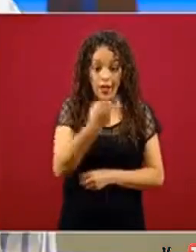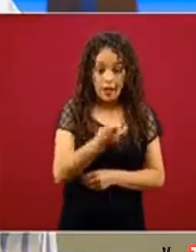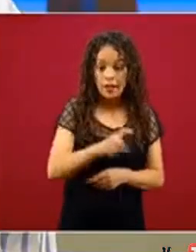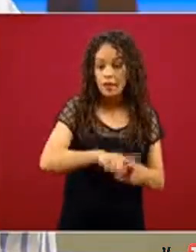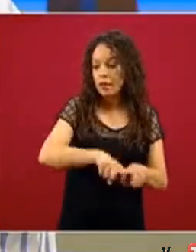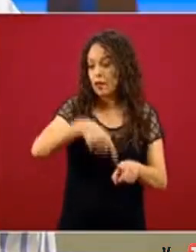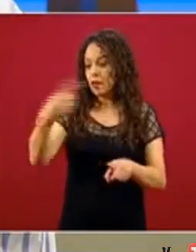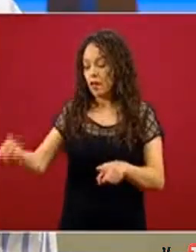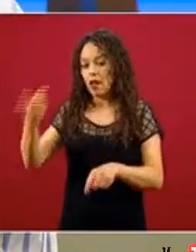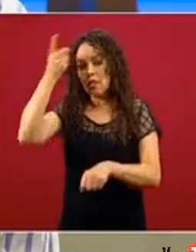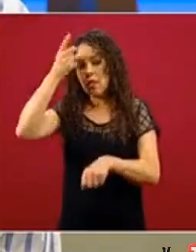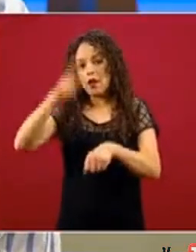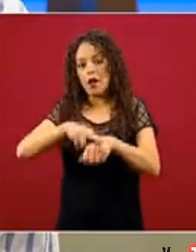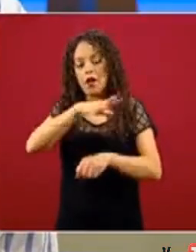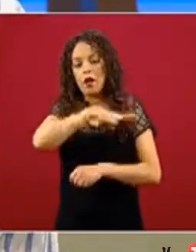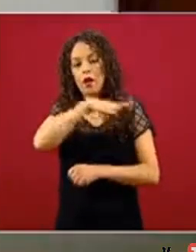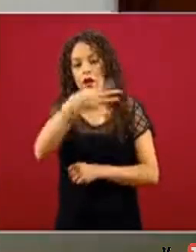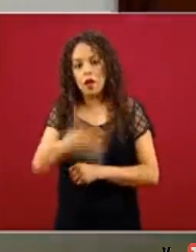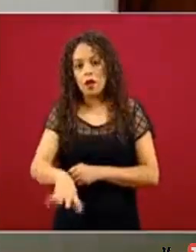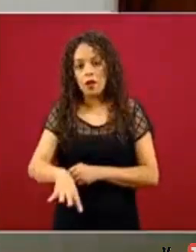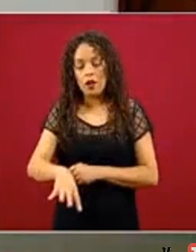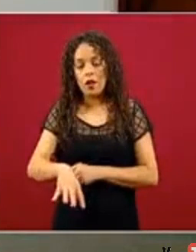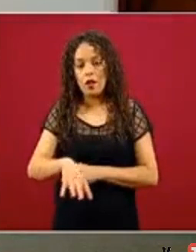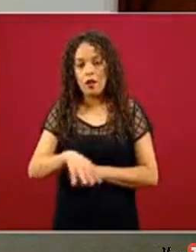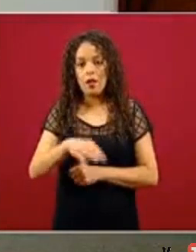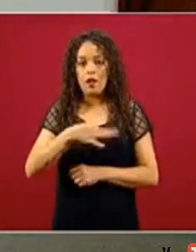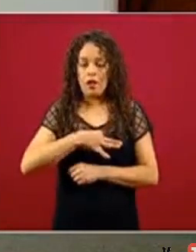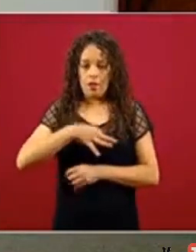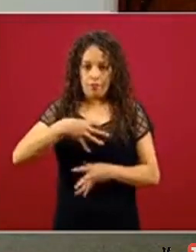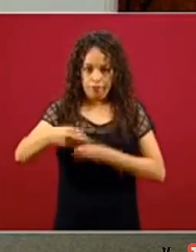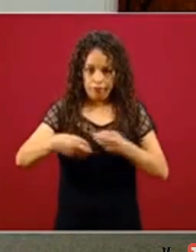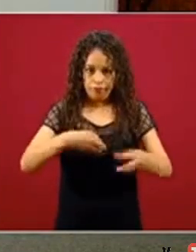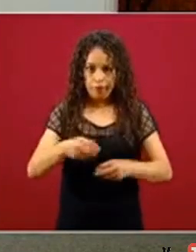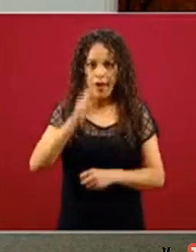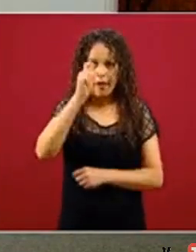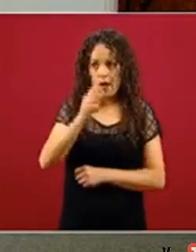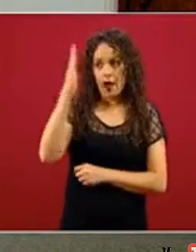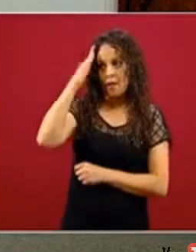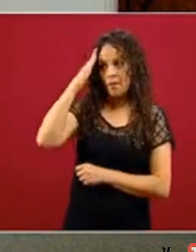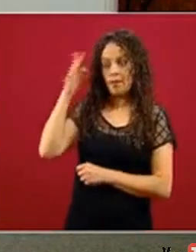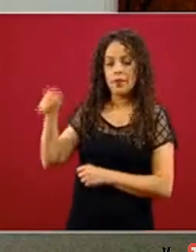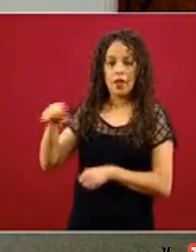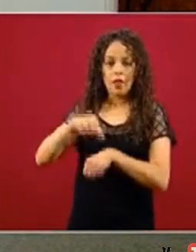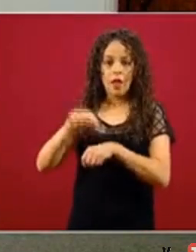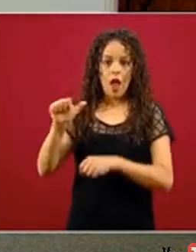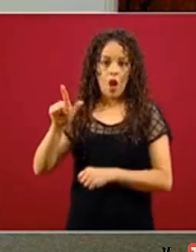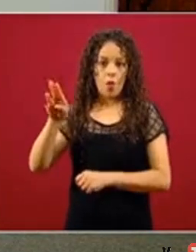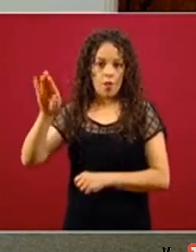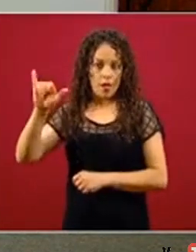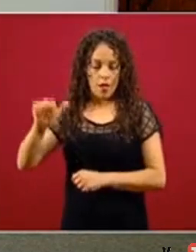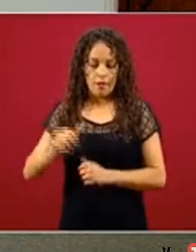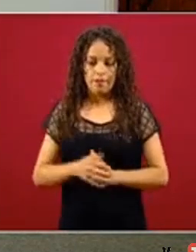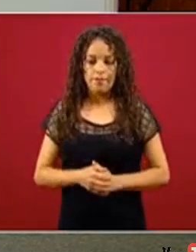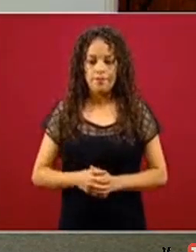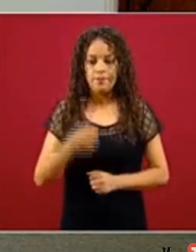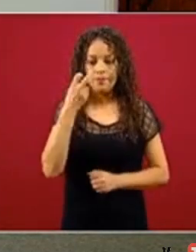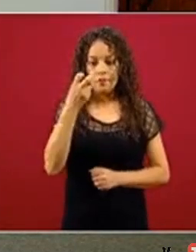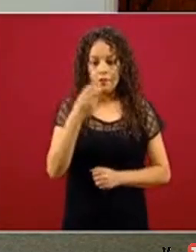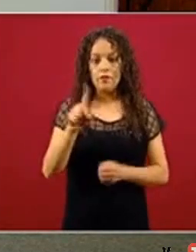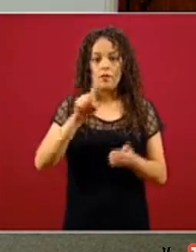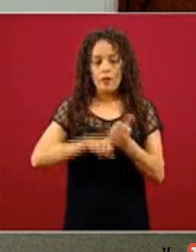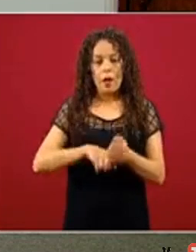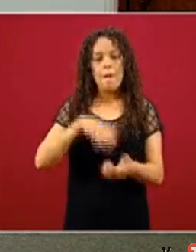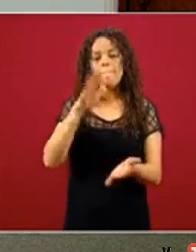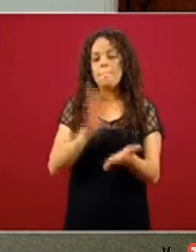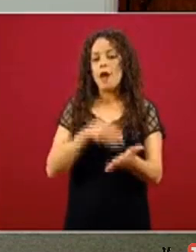Epidemiología, la que dirige el doctor Alomía. Y ese procedimiento se hacía en transacciones de papel. Se registraba un formato,